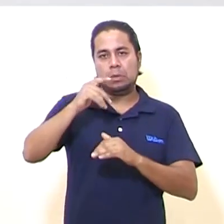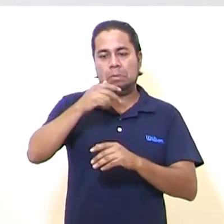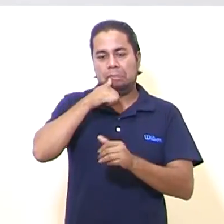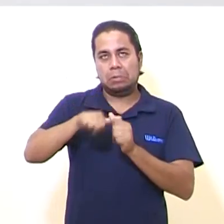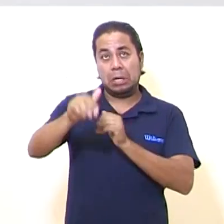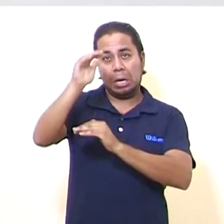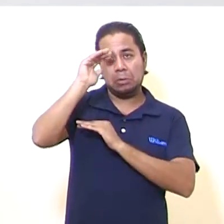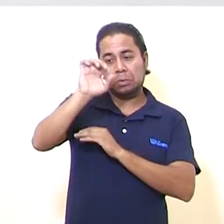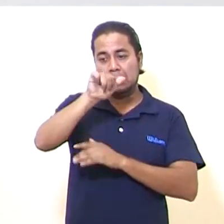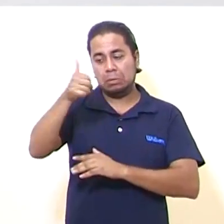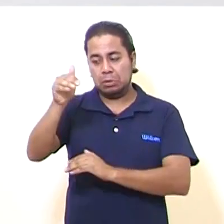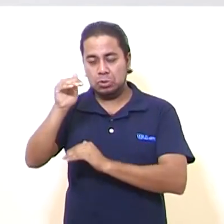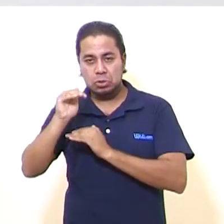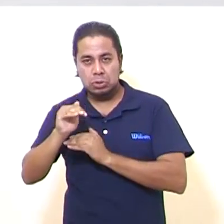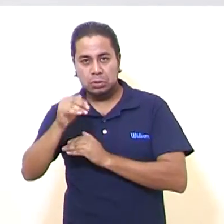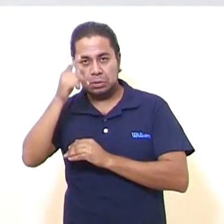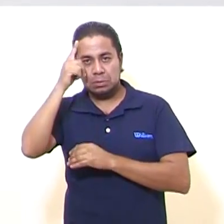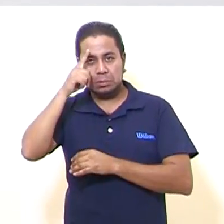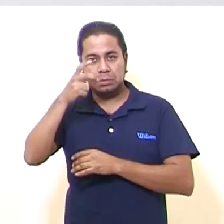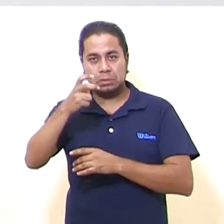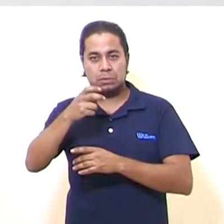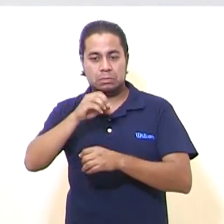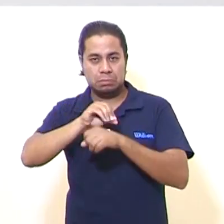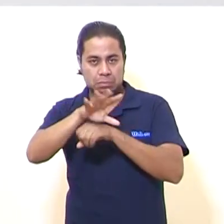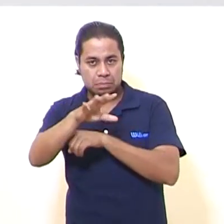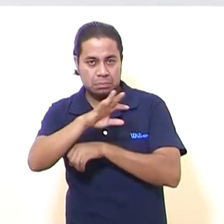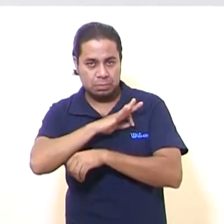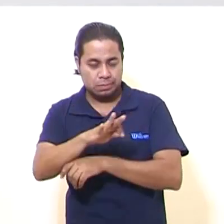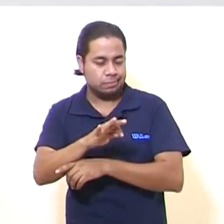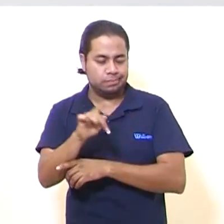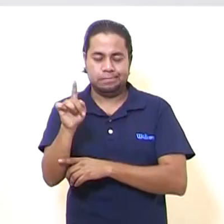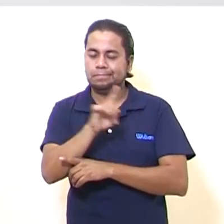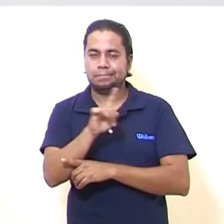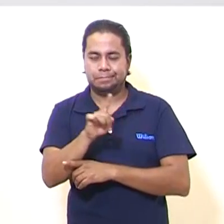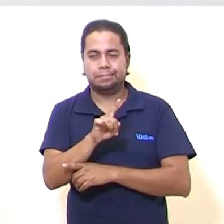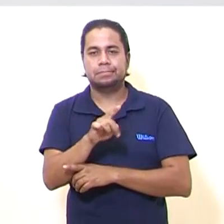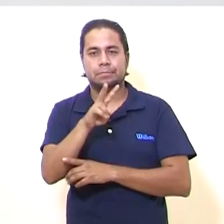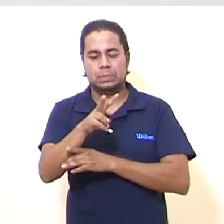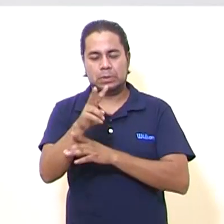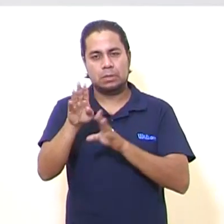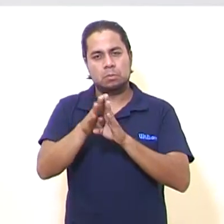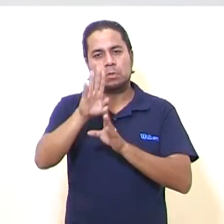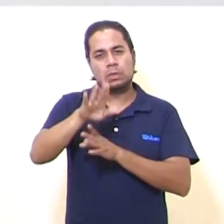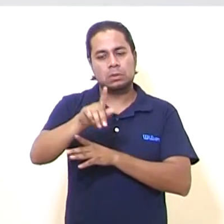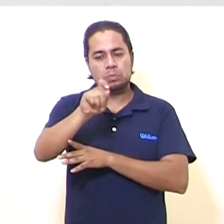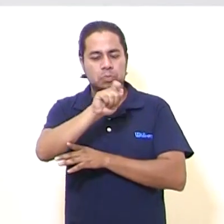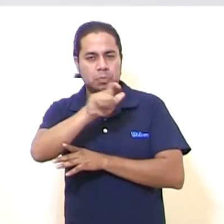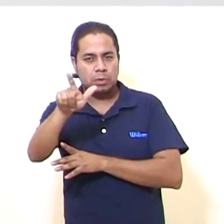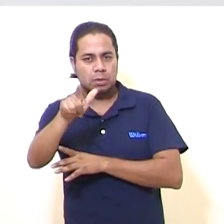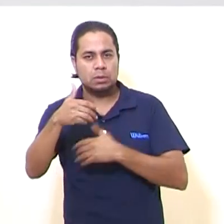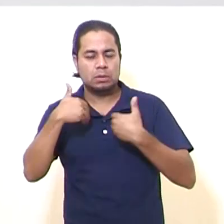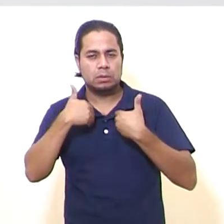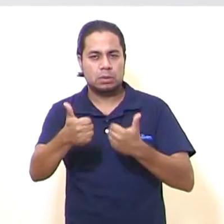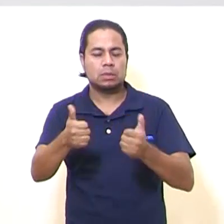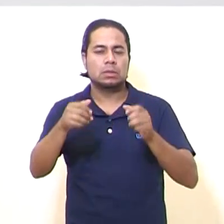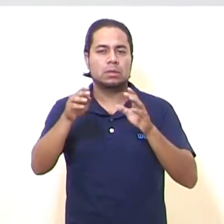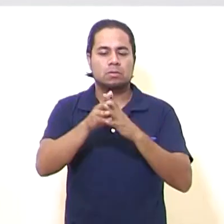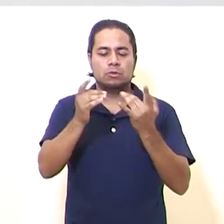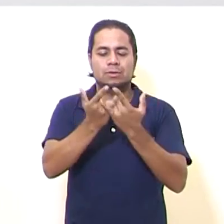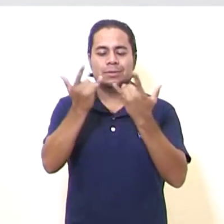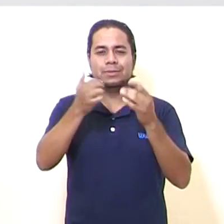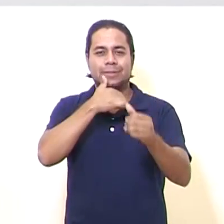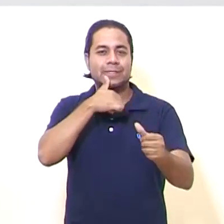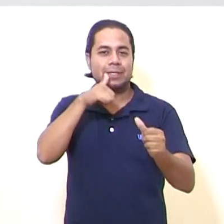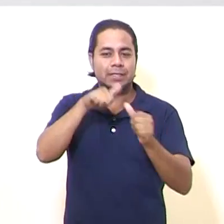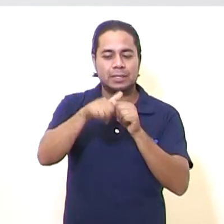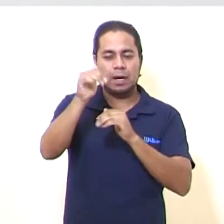una chiquita para poder dar un mensaje, sino que ya, gracias a esto, ya entendimos la historia de las